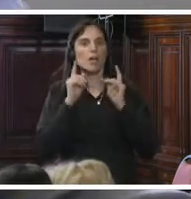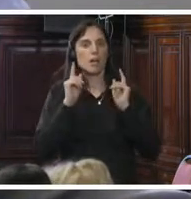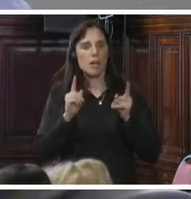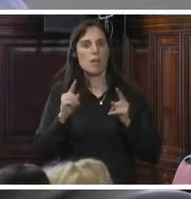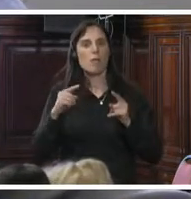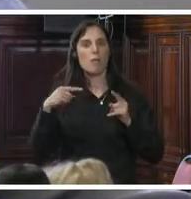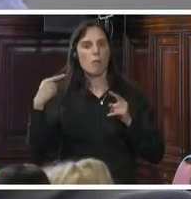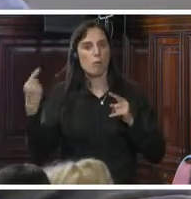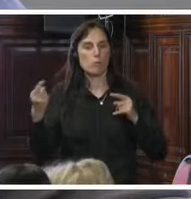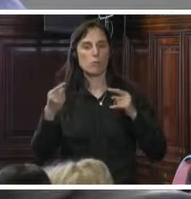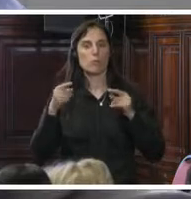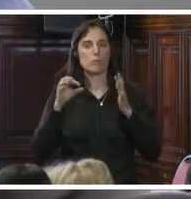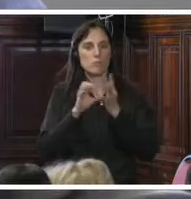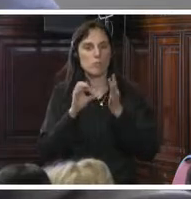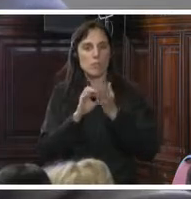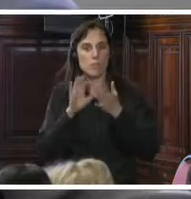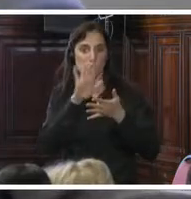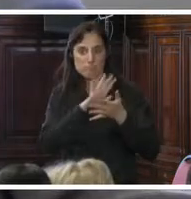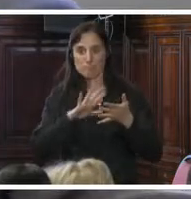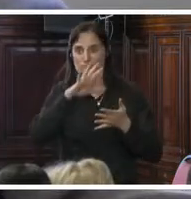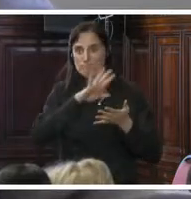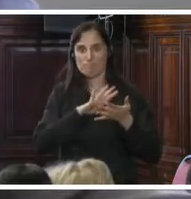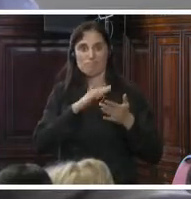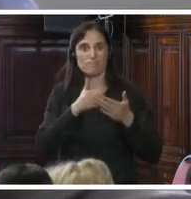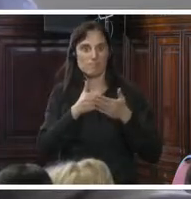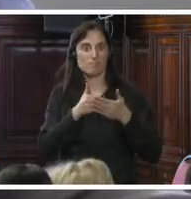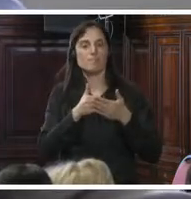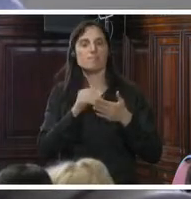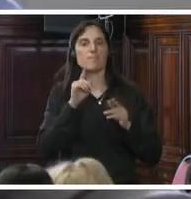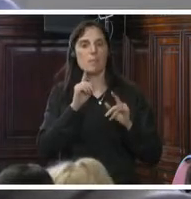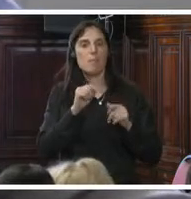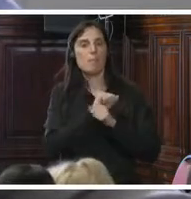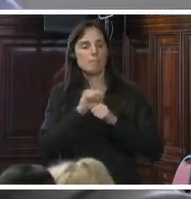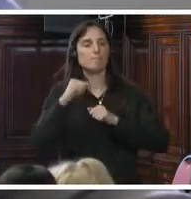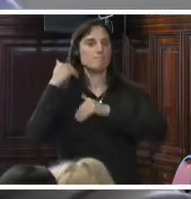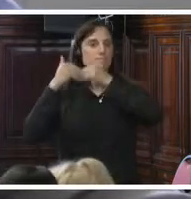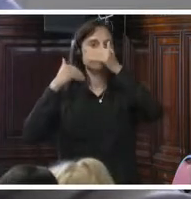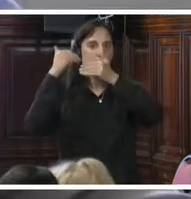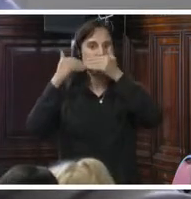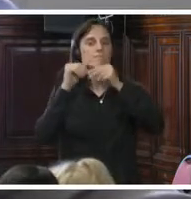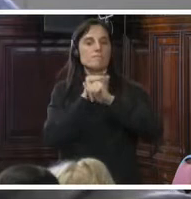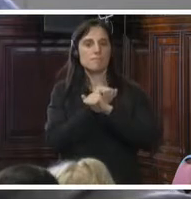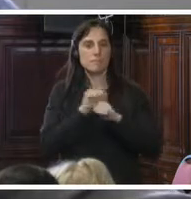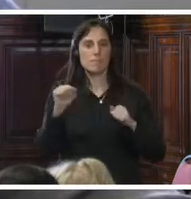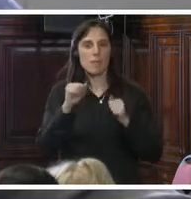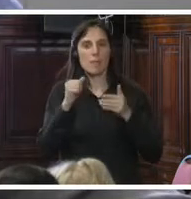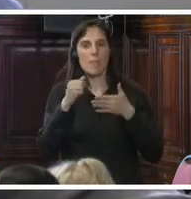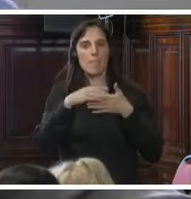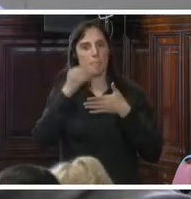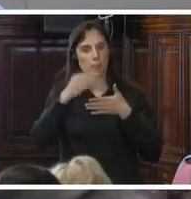systems, in order to advance the program of